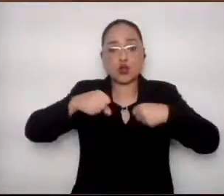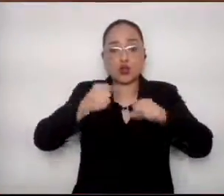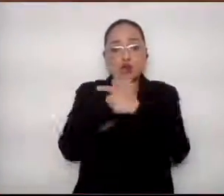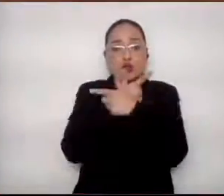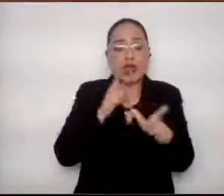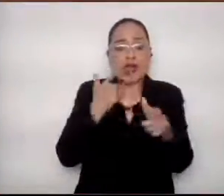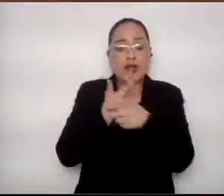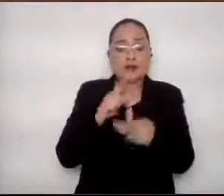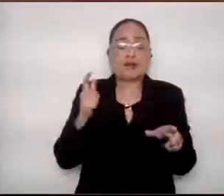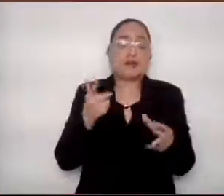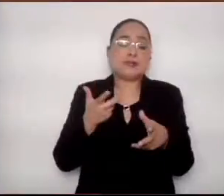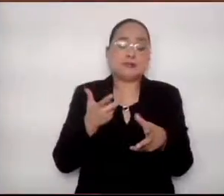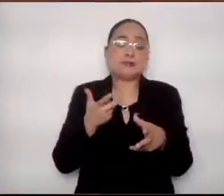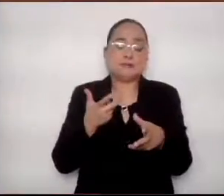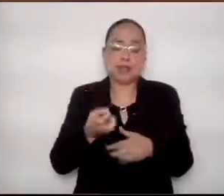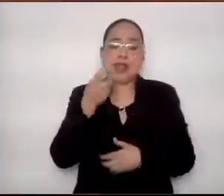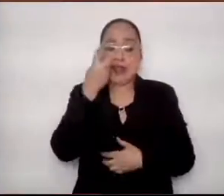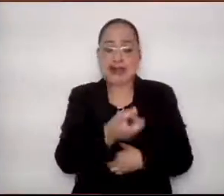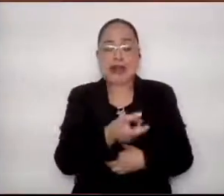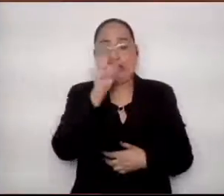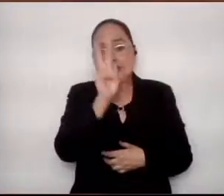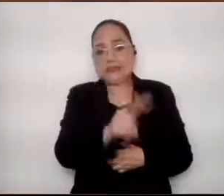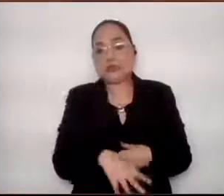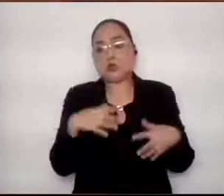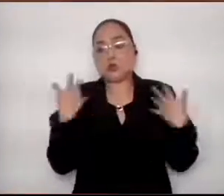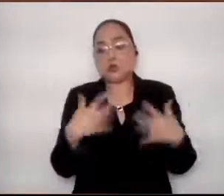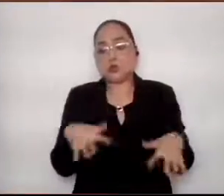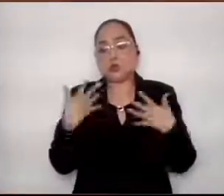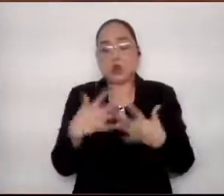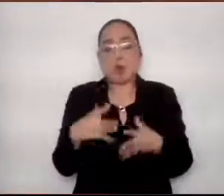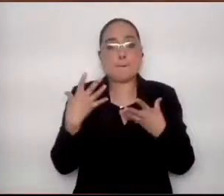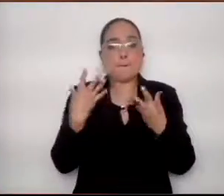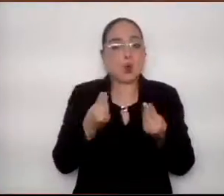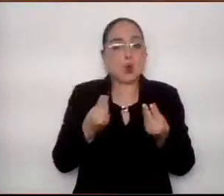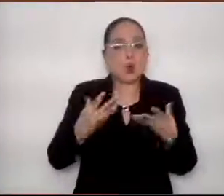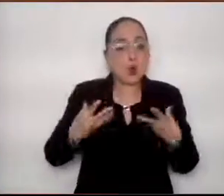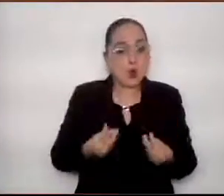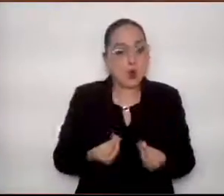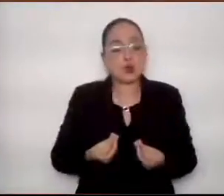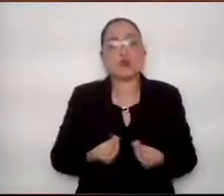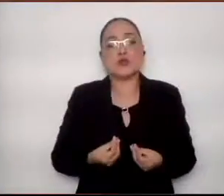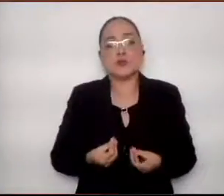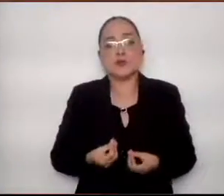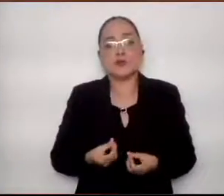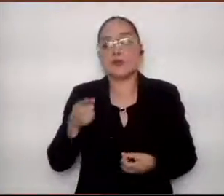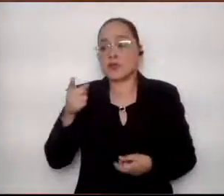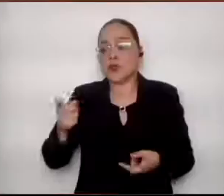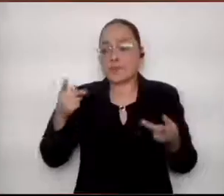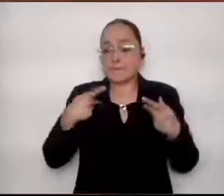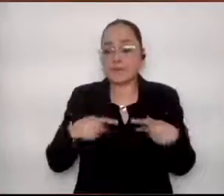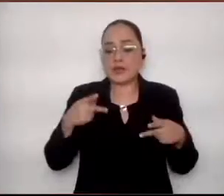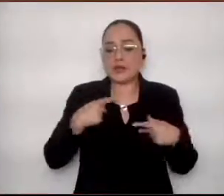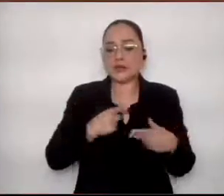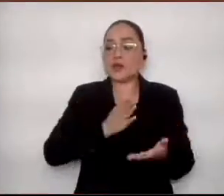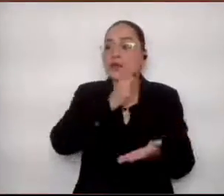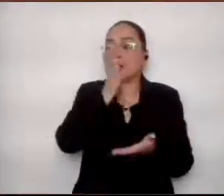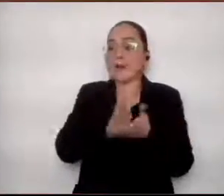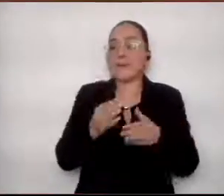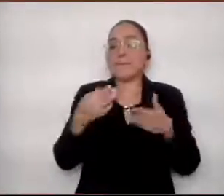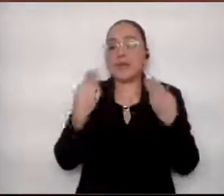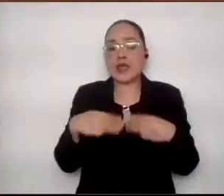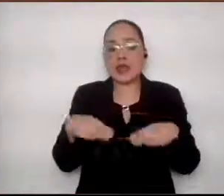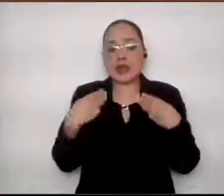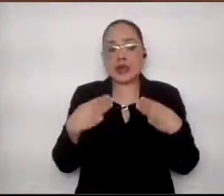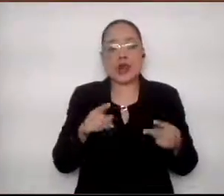O sea, el número es muy alto. Se utiliza por personas que van al mercado, por